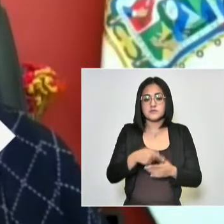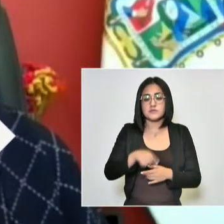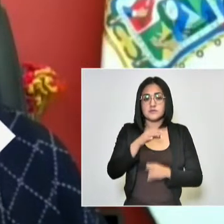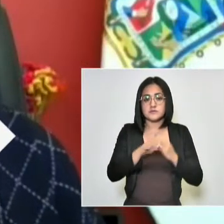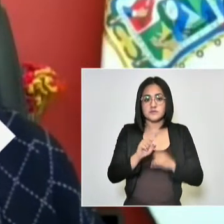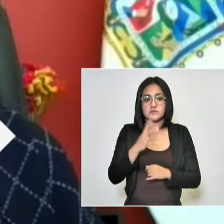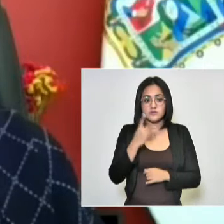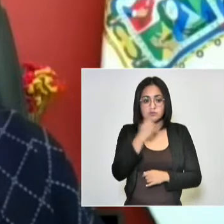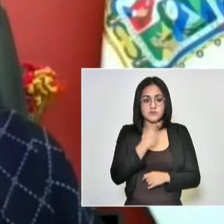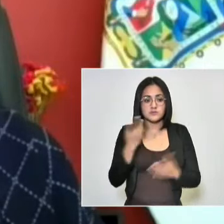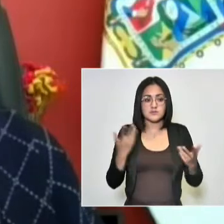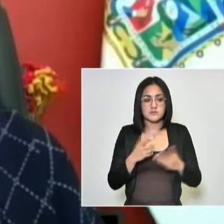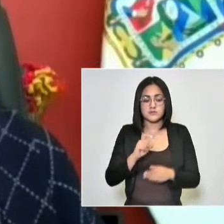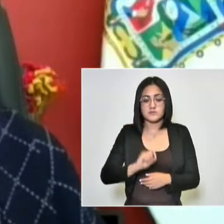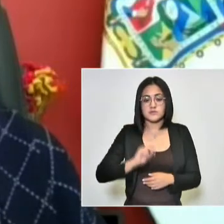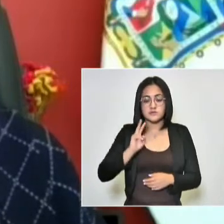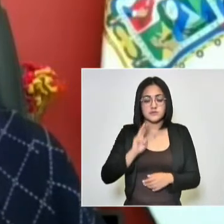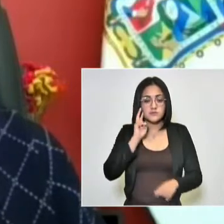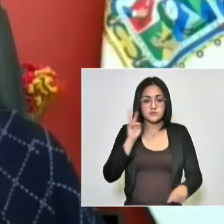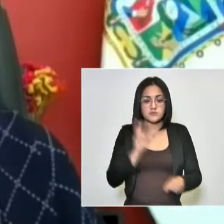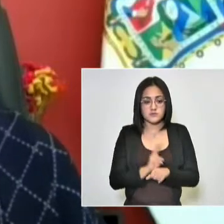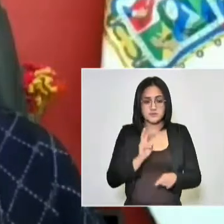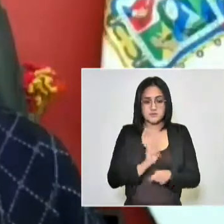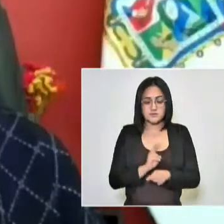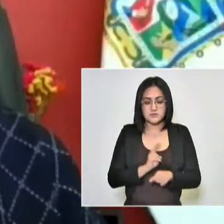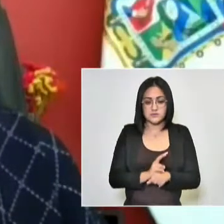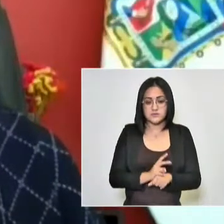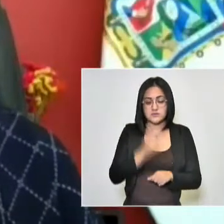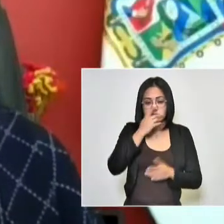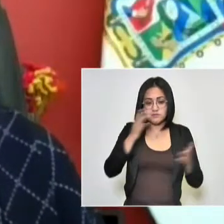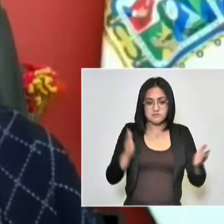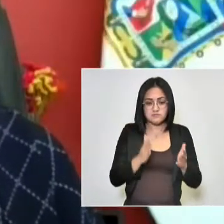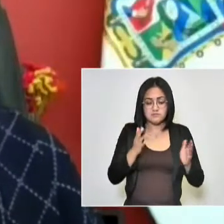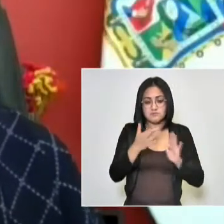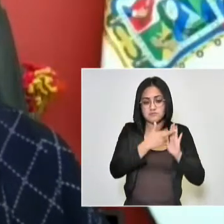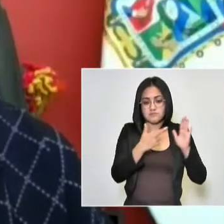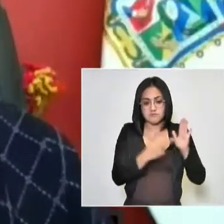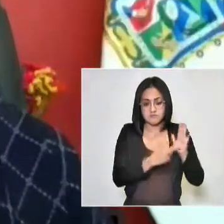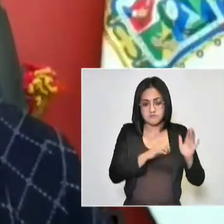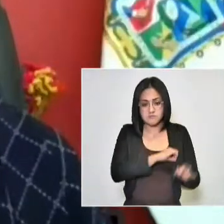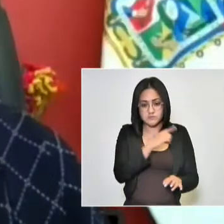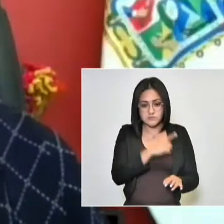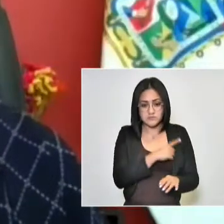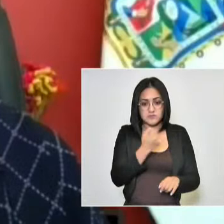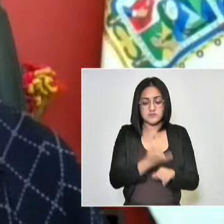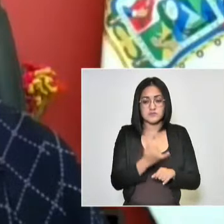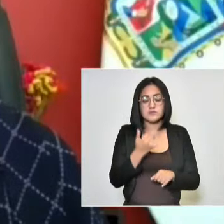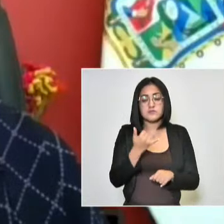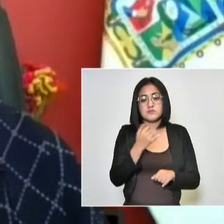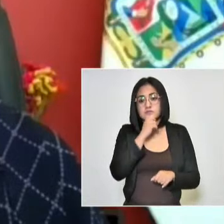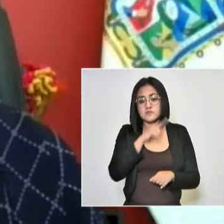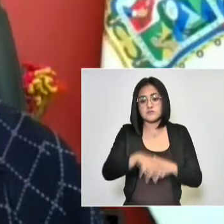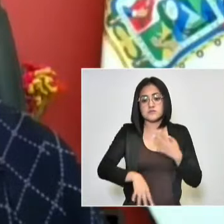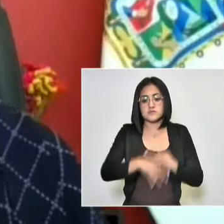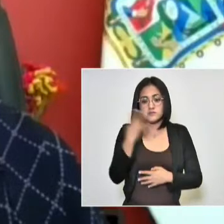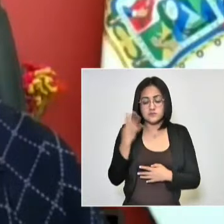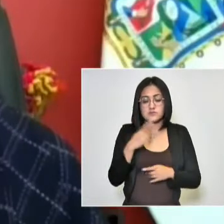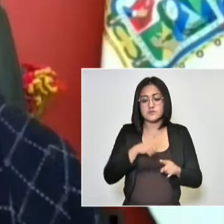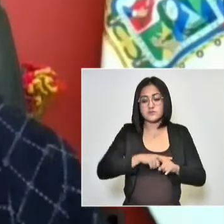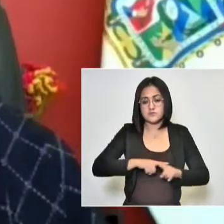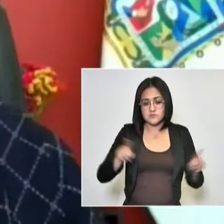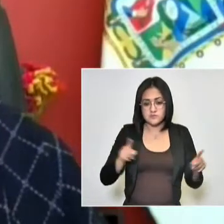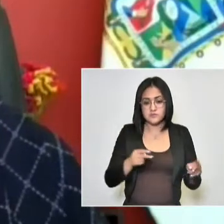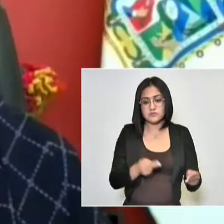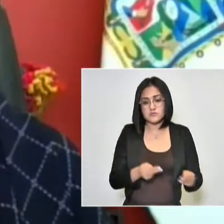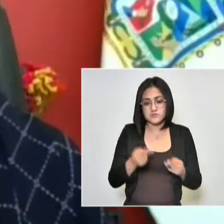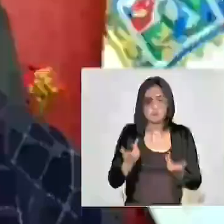24 horas se llevaran a cabo 22 operativos de supervisión y promoción de medidas sanitarias en 14 giros comerciales. No